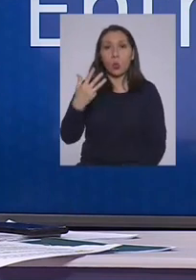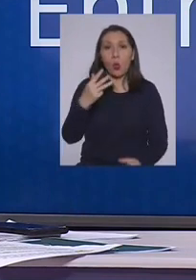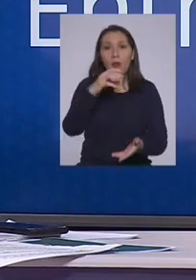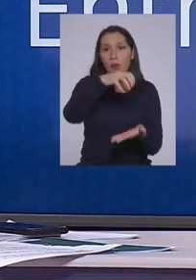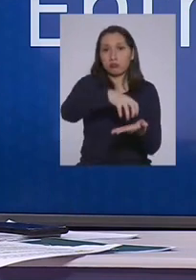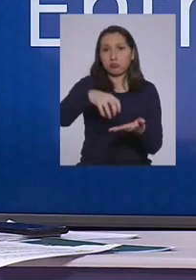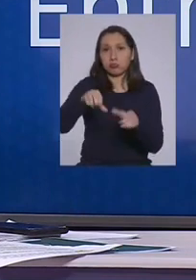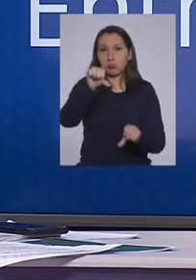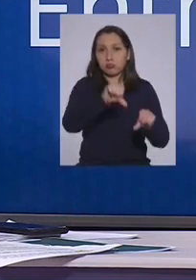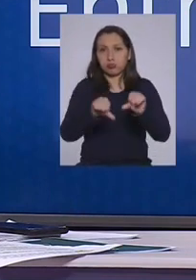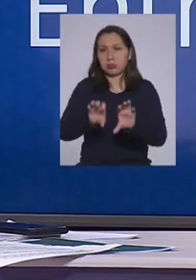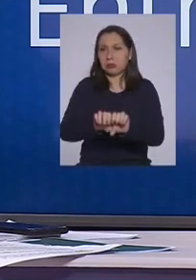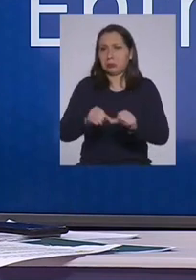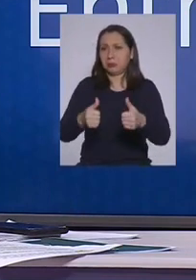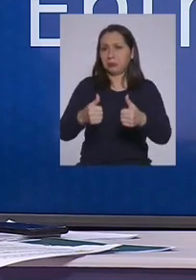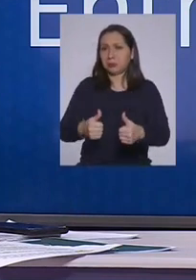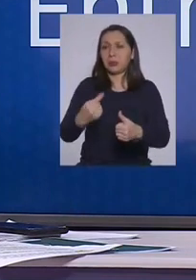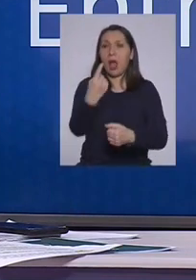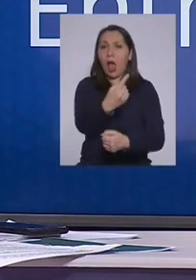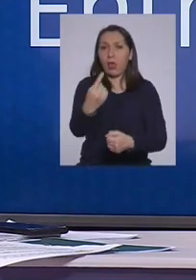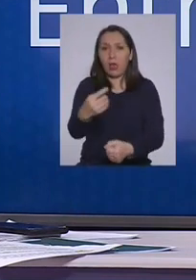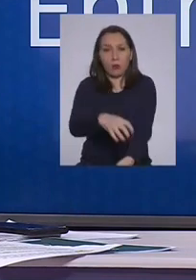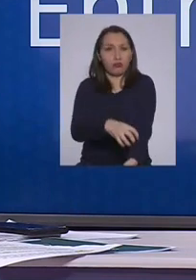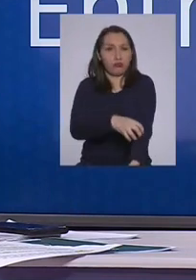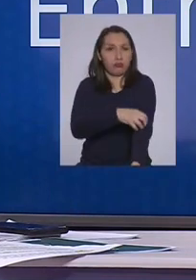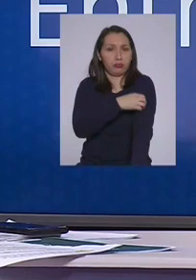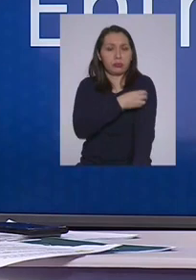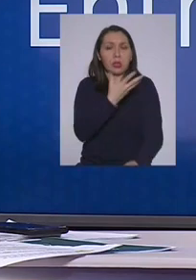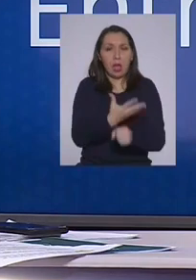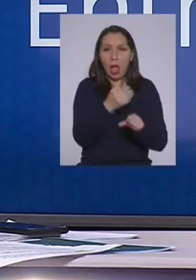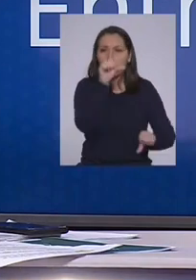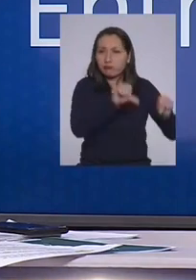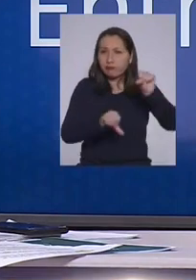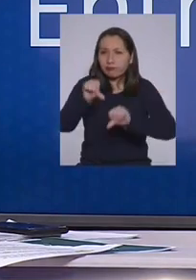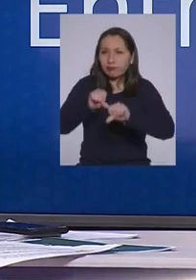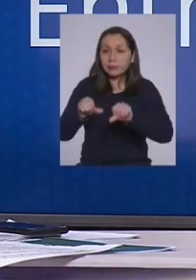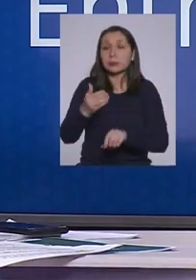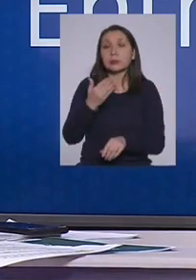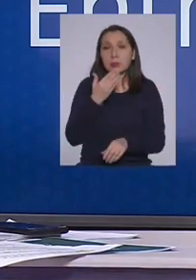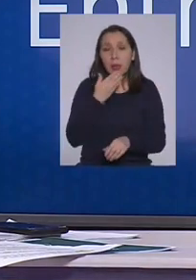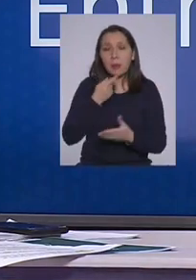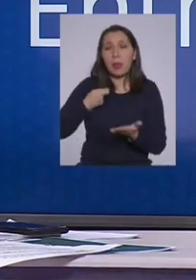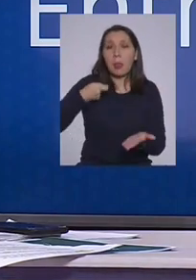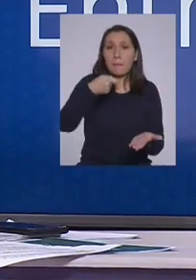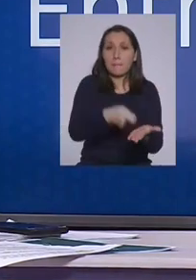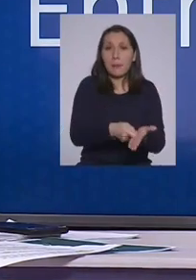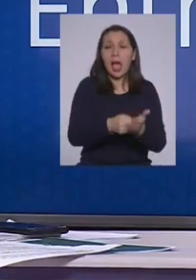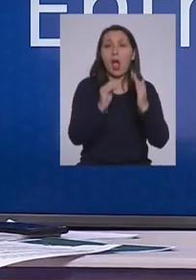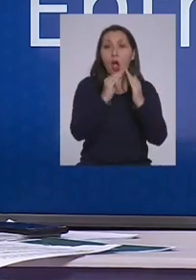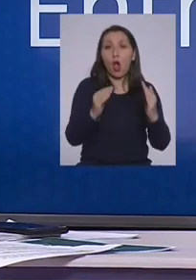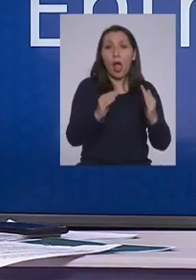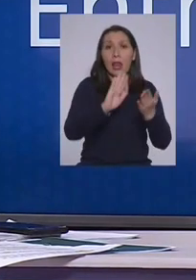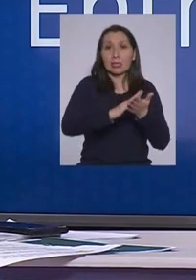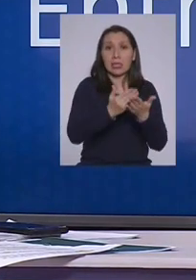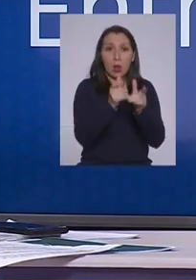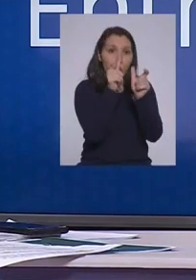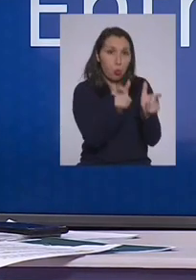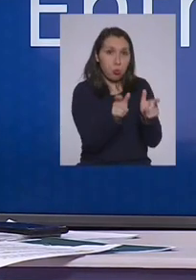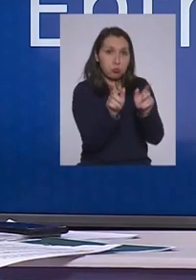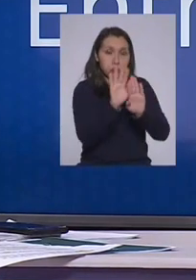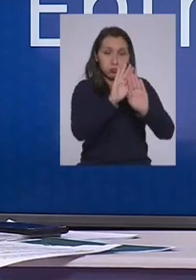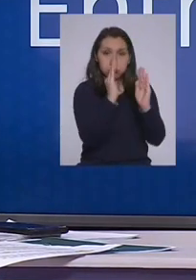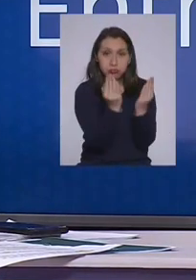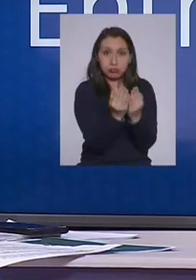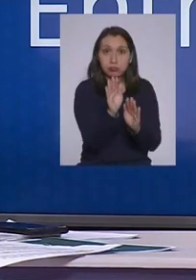laboratorios ya establecidos en cada una de las regiones del país, y también en cuanto al financiamiento de las residencias sanitarias, que son un